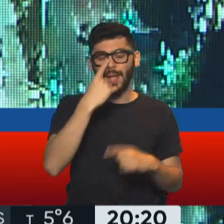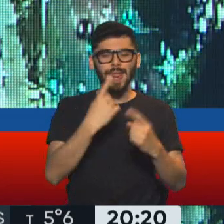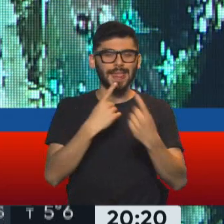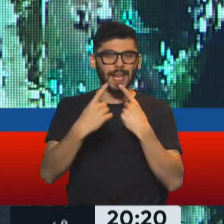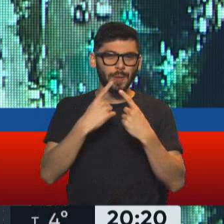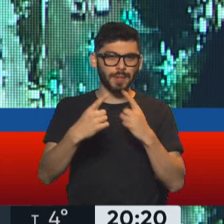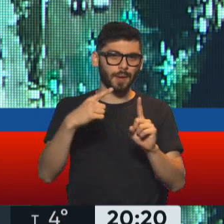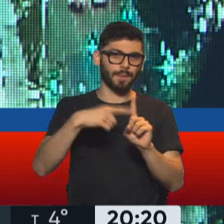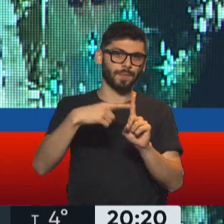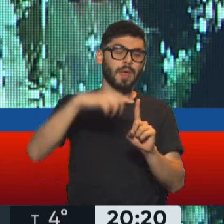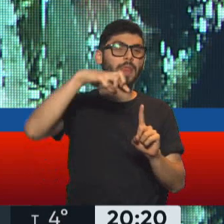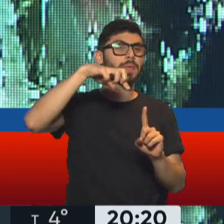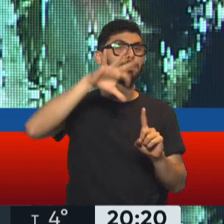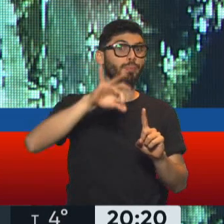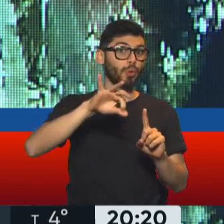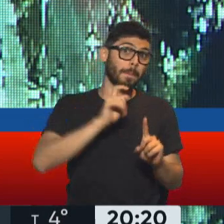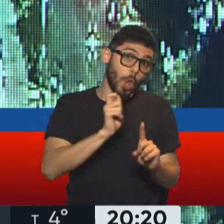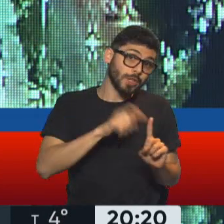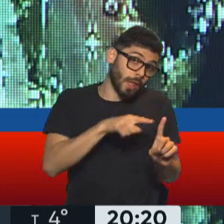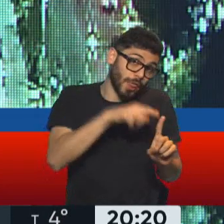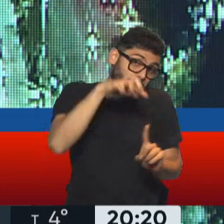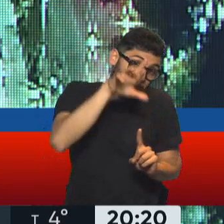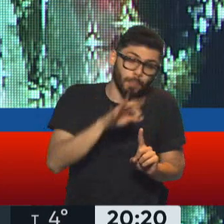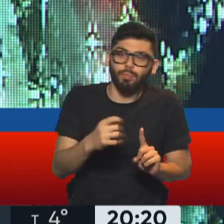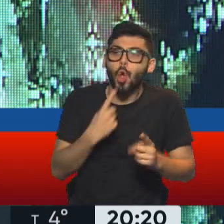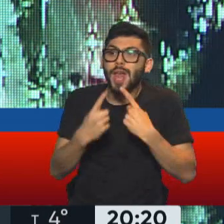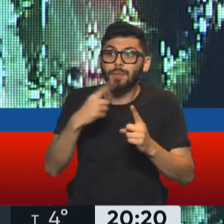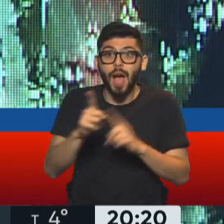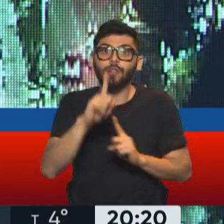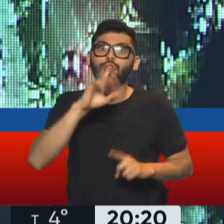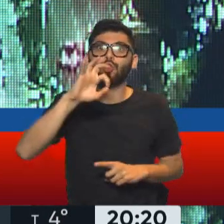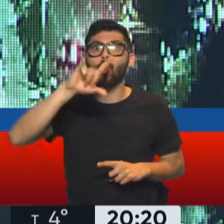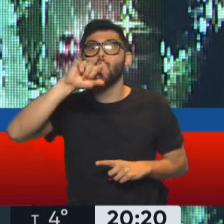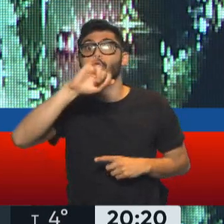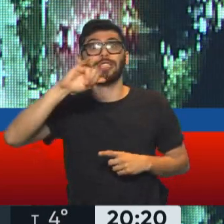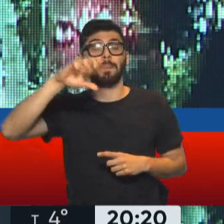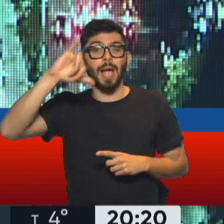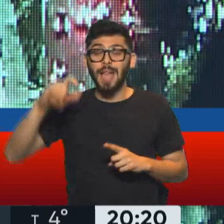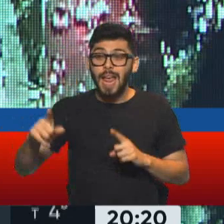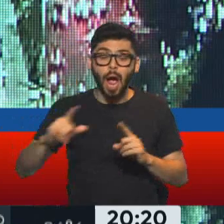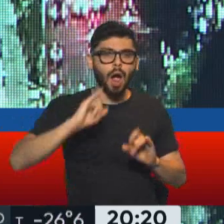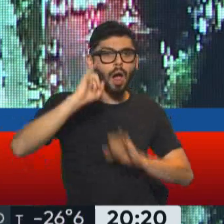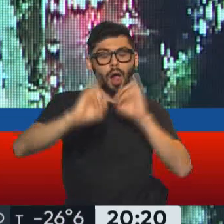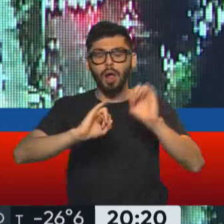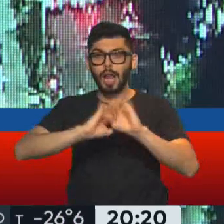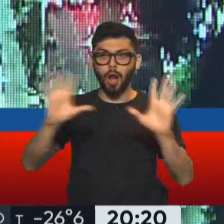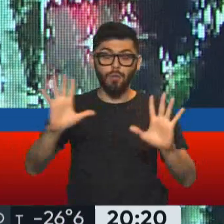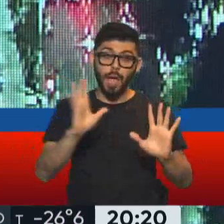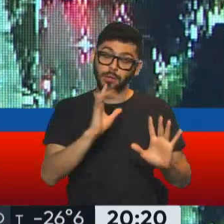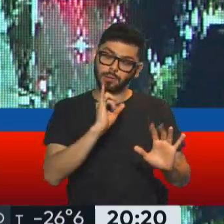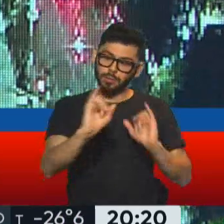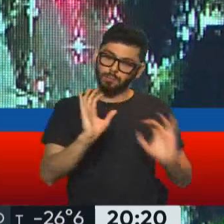periodista militante del PRO. ¿Cómo responde ella? ¿Con qué claridad? ¿Cómo lo ubica cuando lo tiene que ubicar?